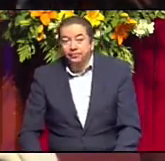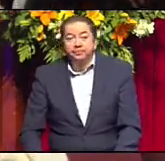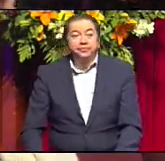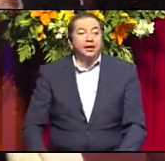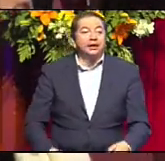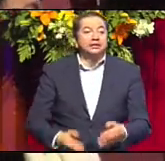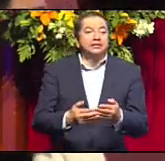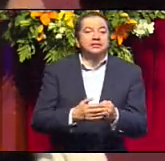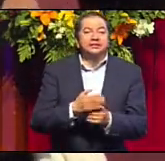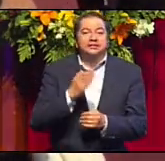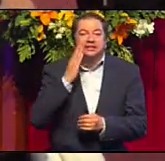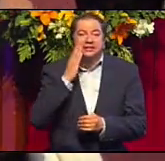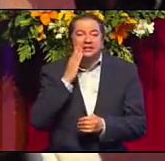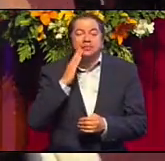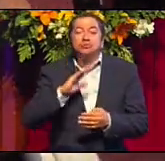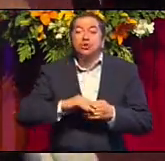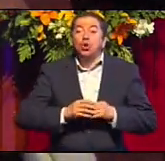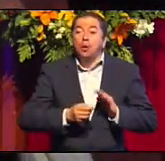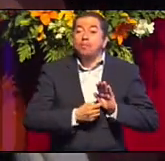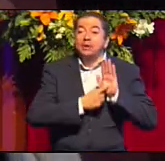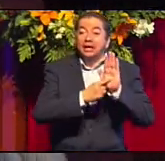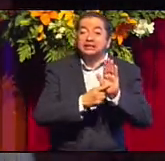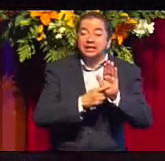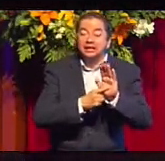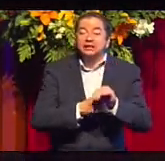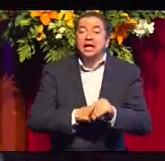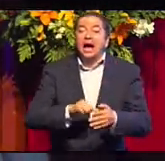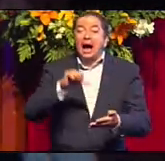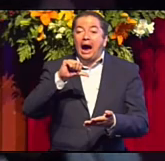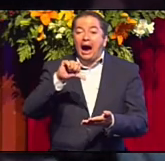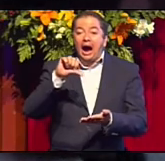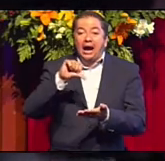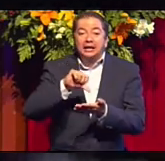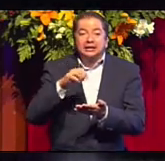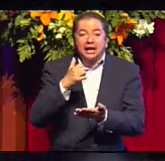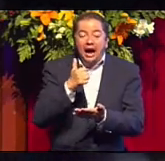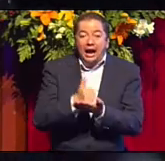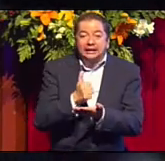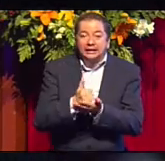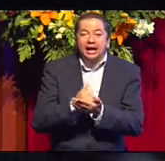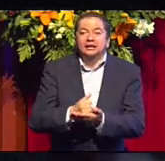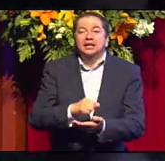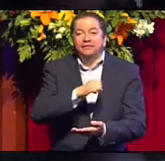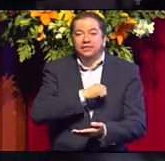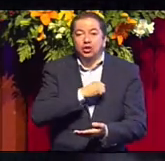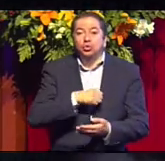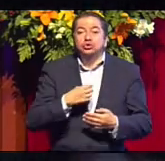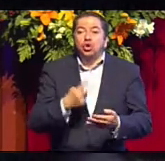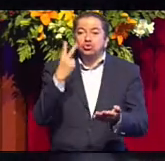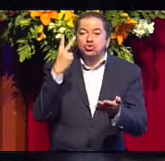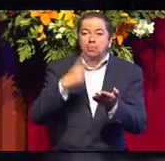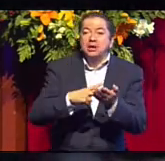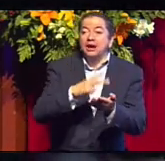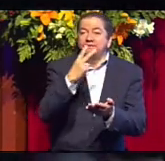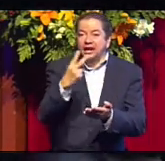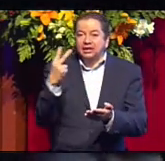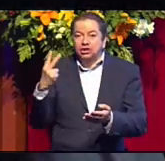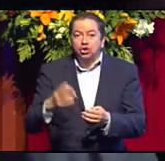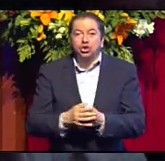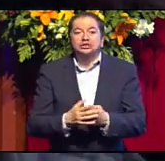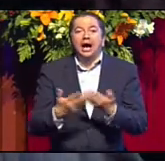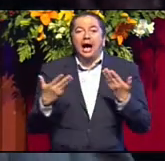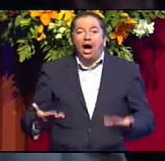Estimadas y estimados, con esta presentación del alcalde de Vicuña de la cuenta pública gestión 2022, damos por concluida esta